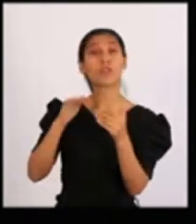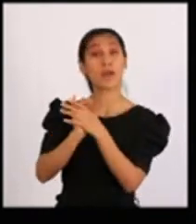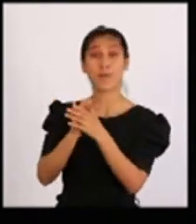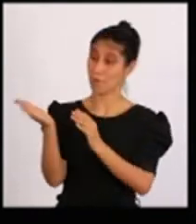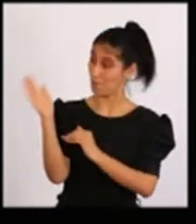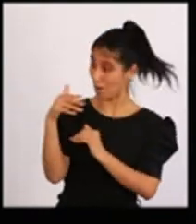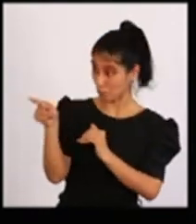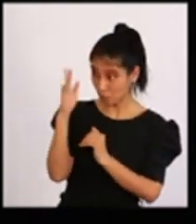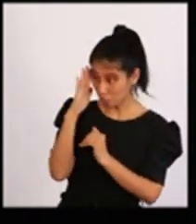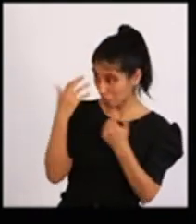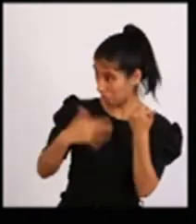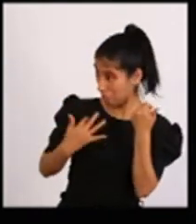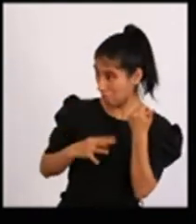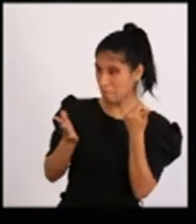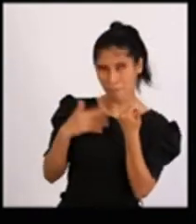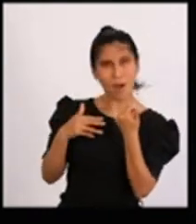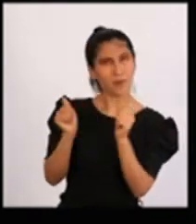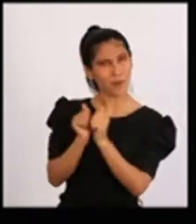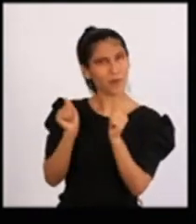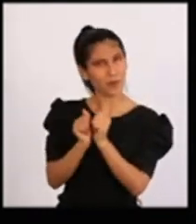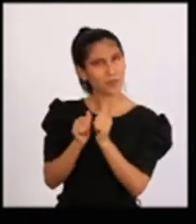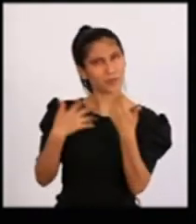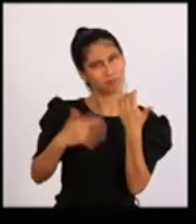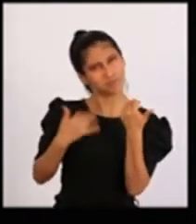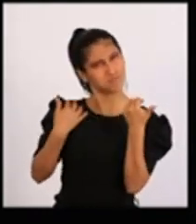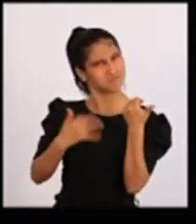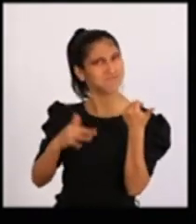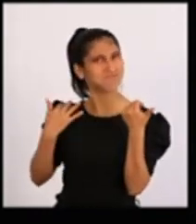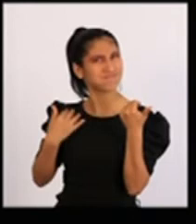sabía tocar guitarra. Me gustaba, pues.